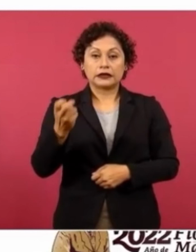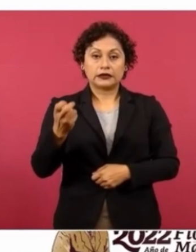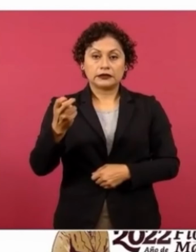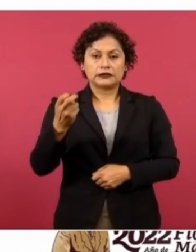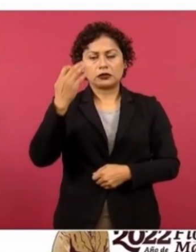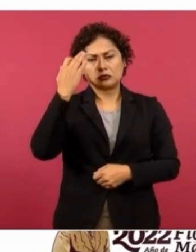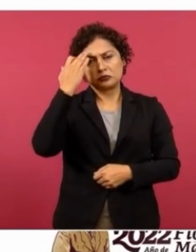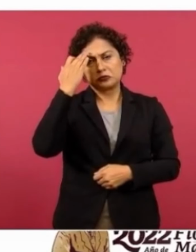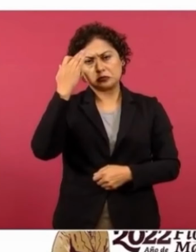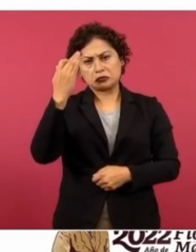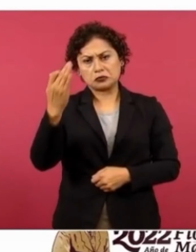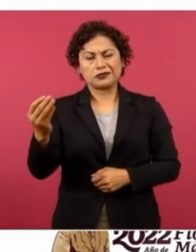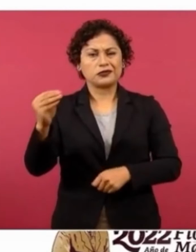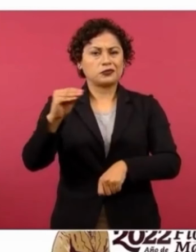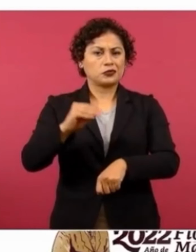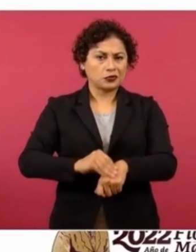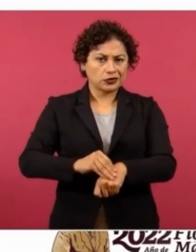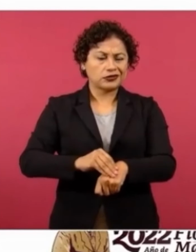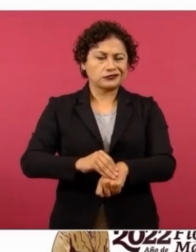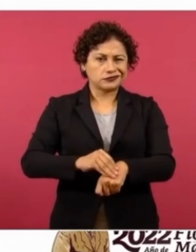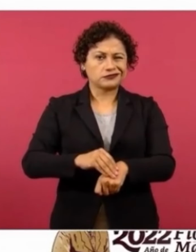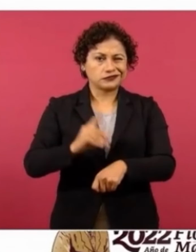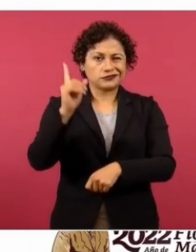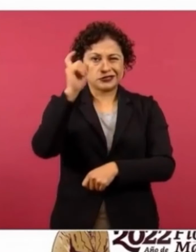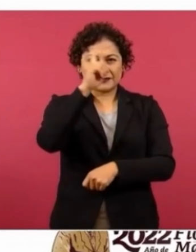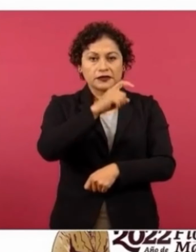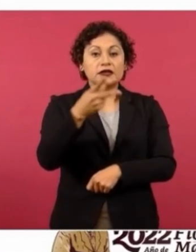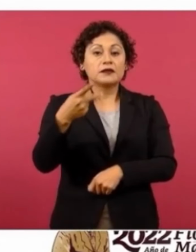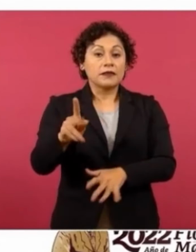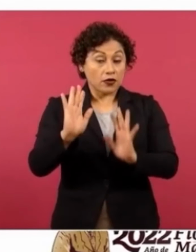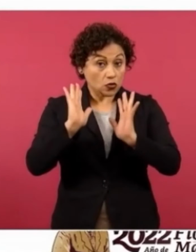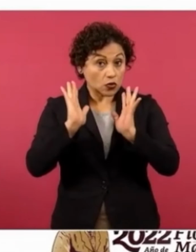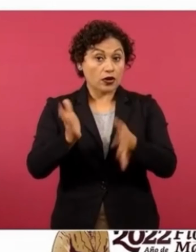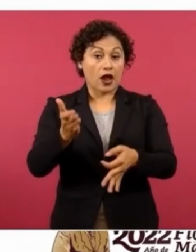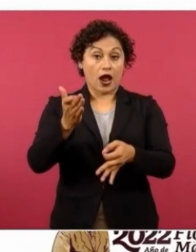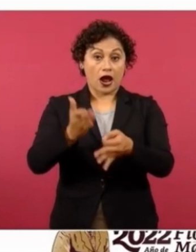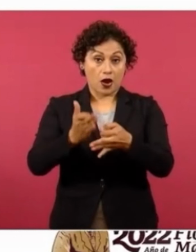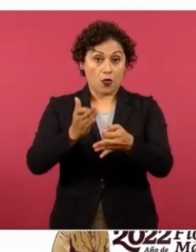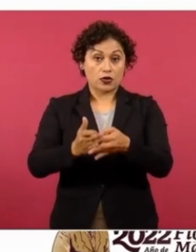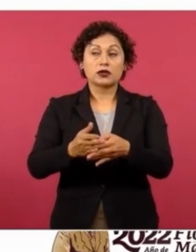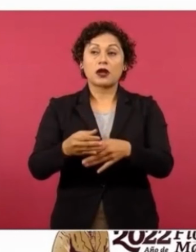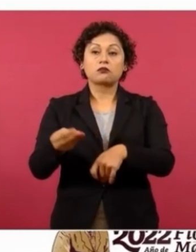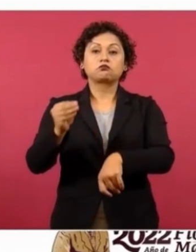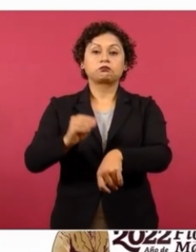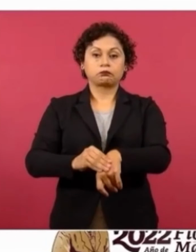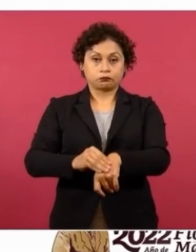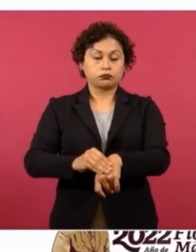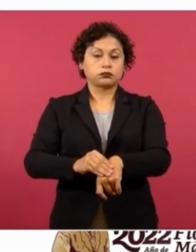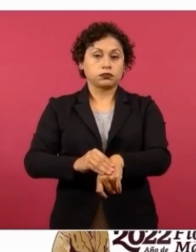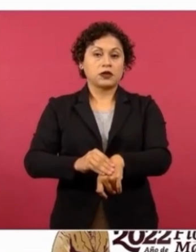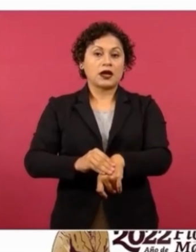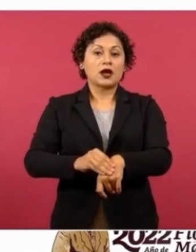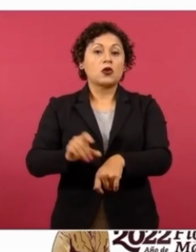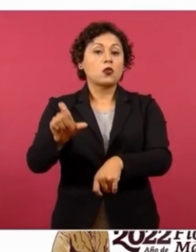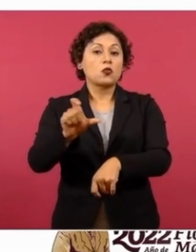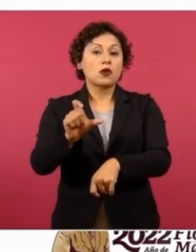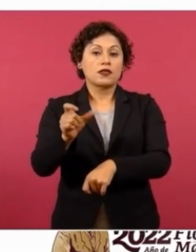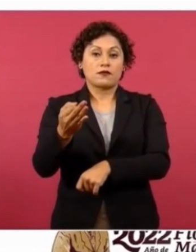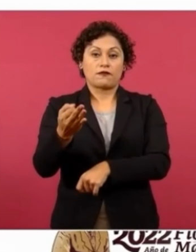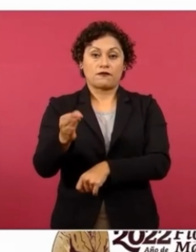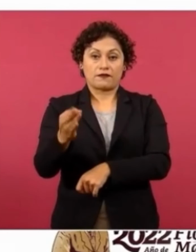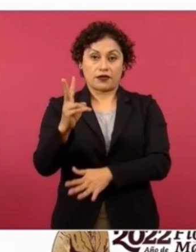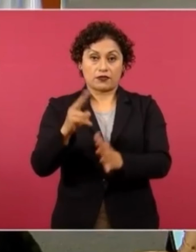colocarse, pero ya en este momento está muy avanzada. Comienzan ya en febrero del próximo año a colocarse